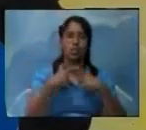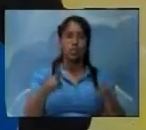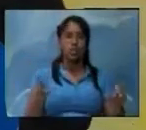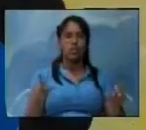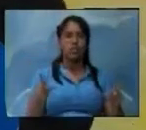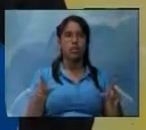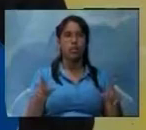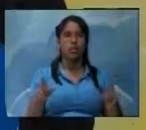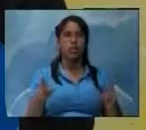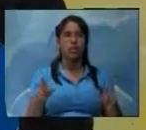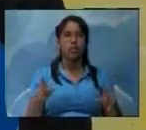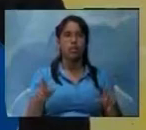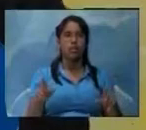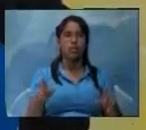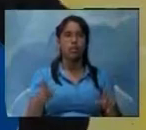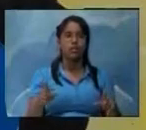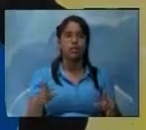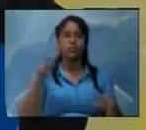librará.